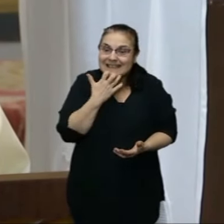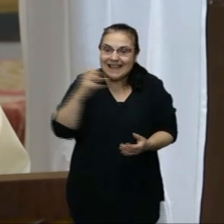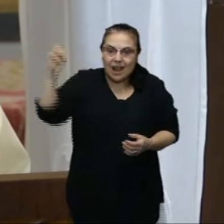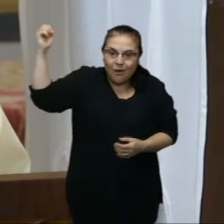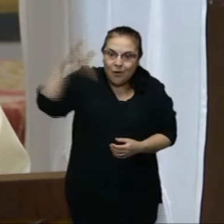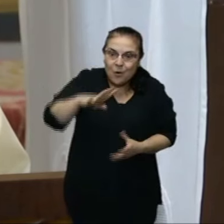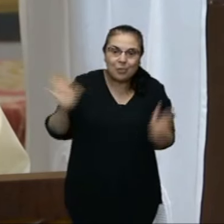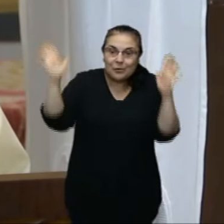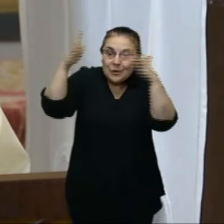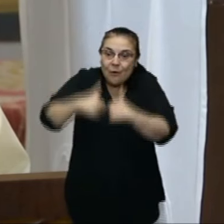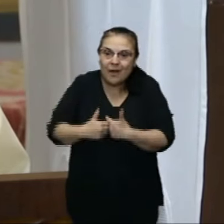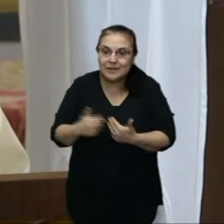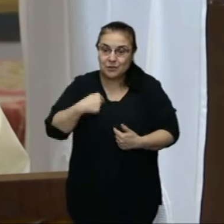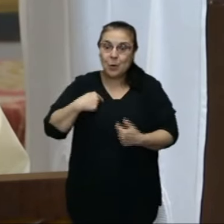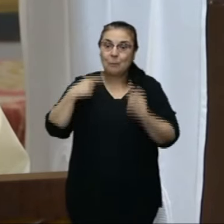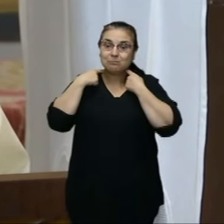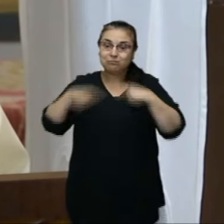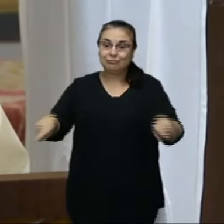estaba uno perdido.